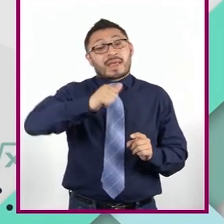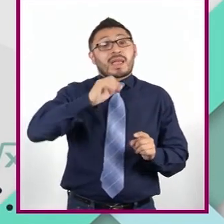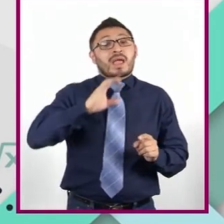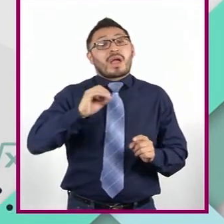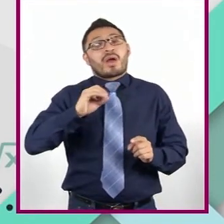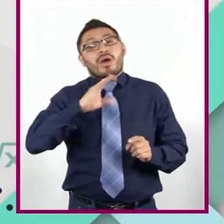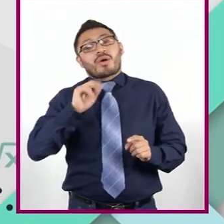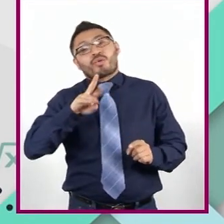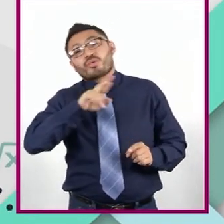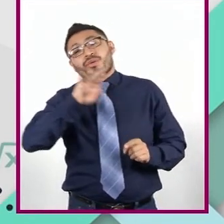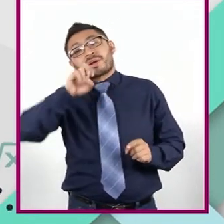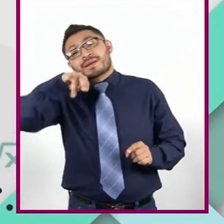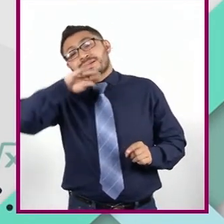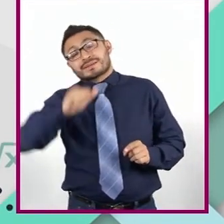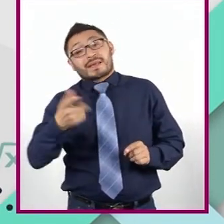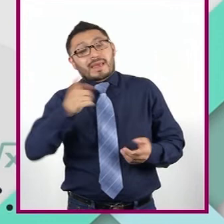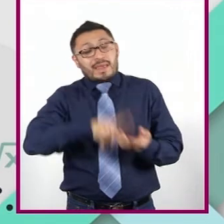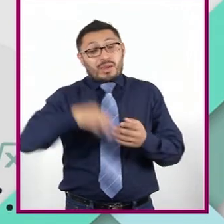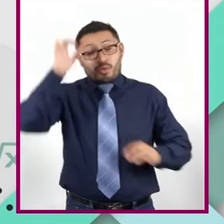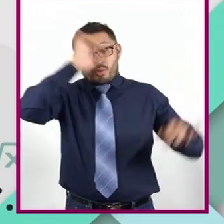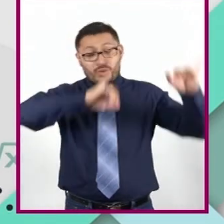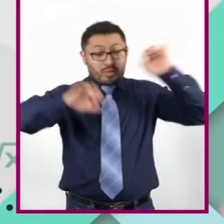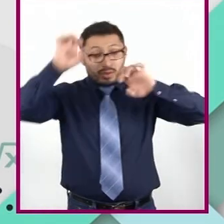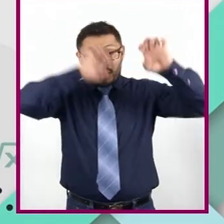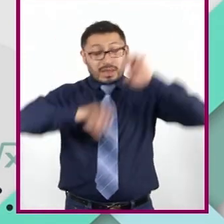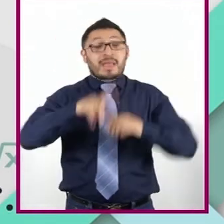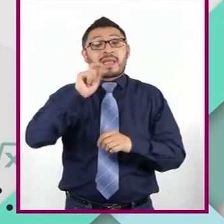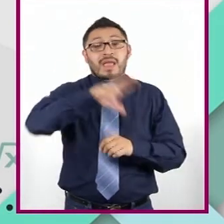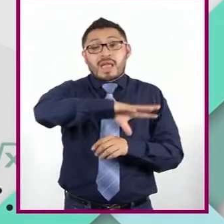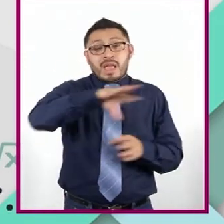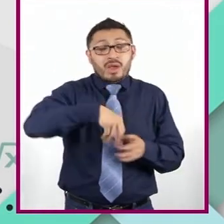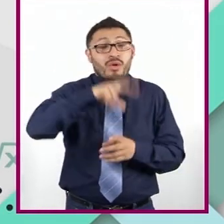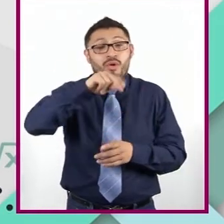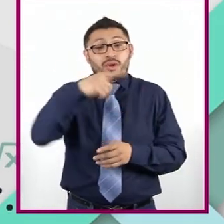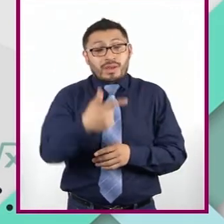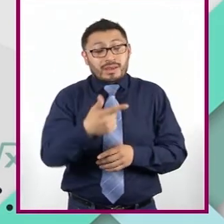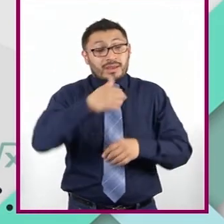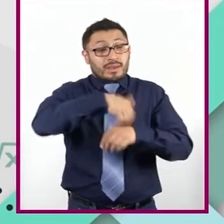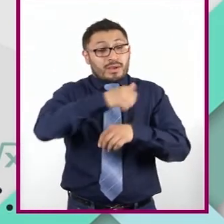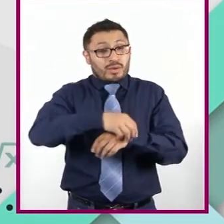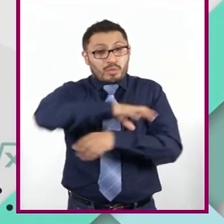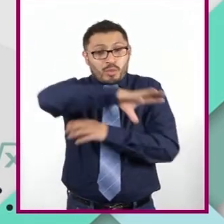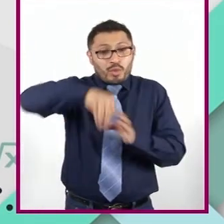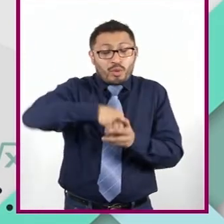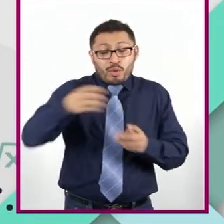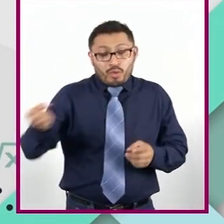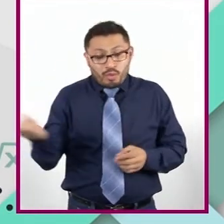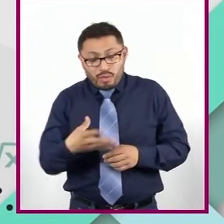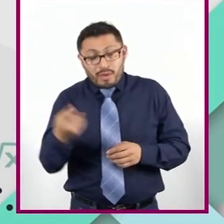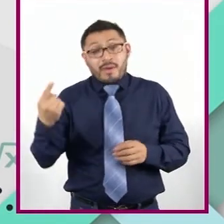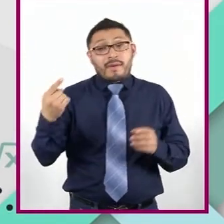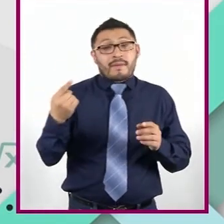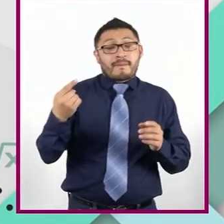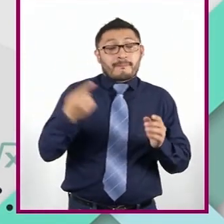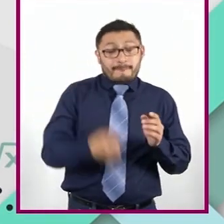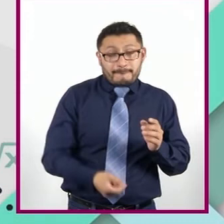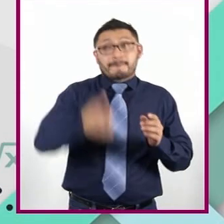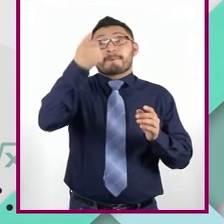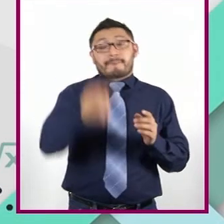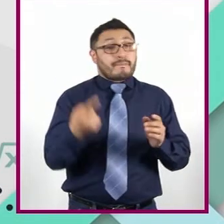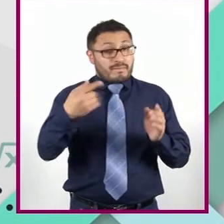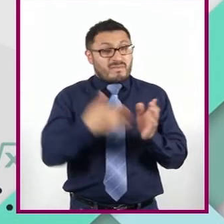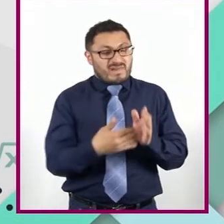en el experimento, que fue de 87, entre el número total de lanzamientos, que son 1000, obteniendo